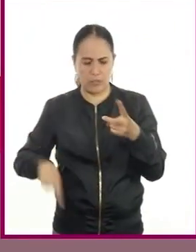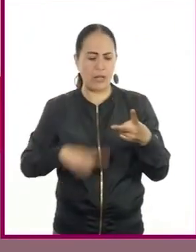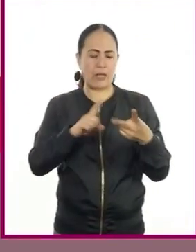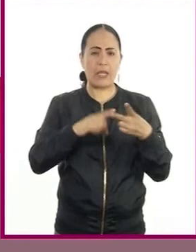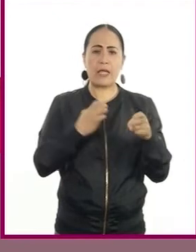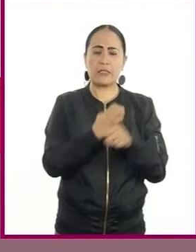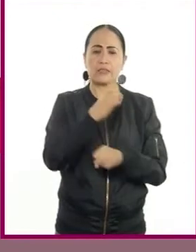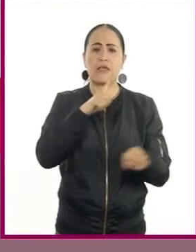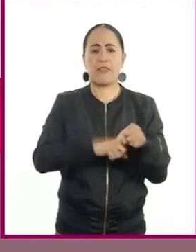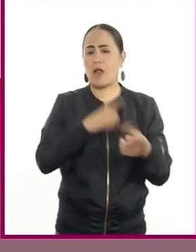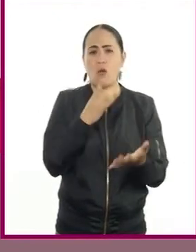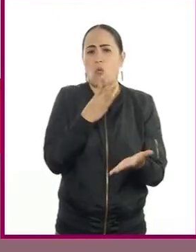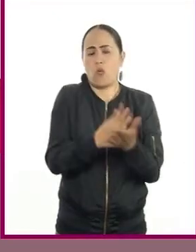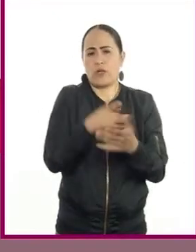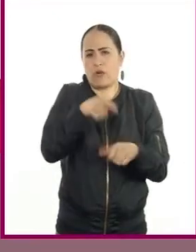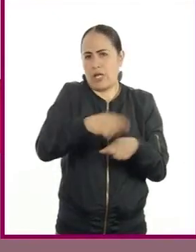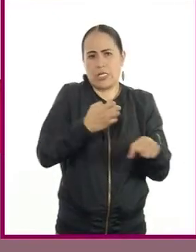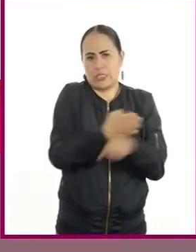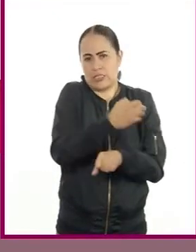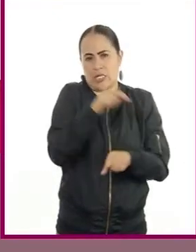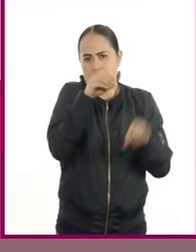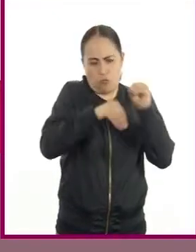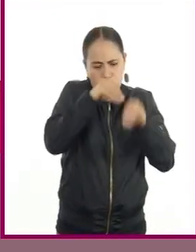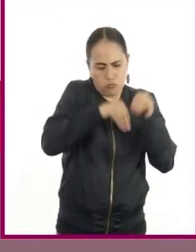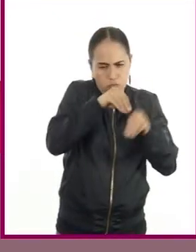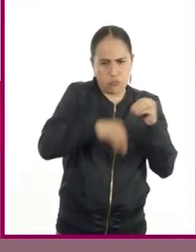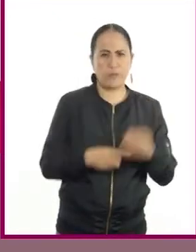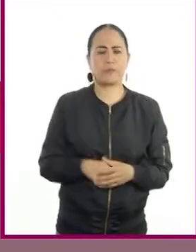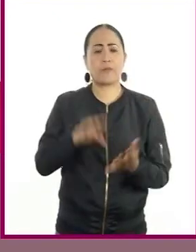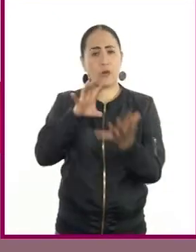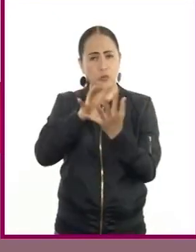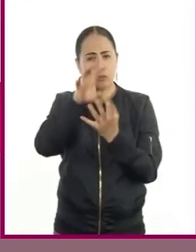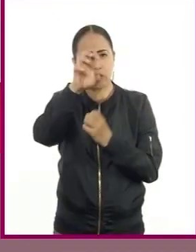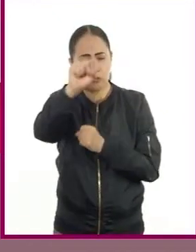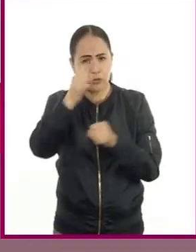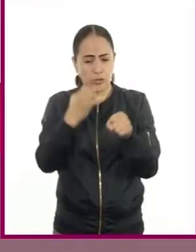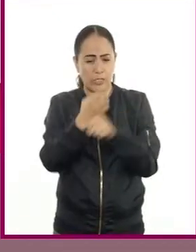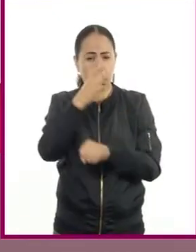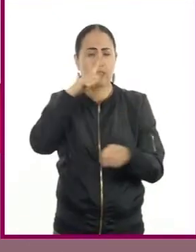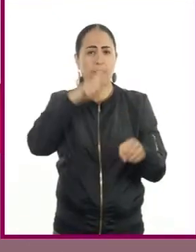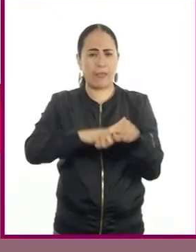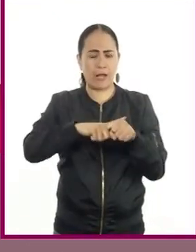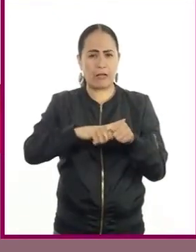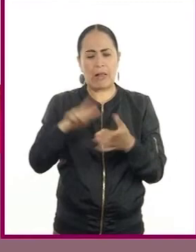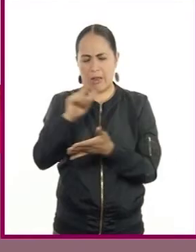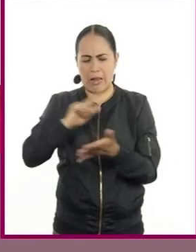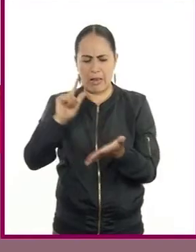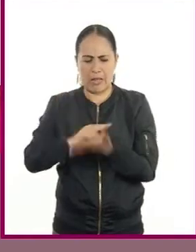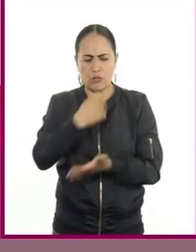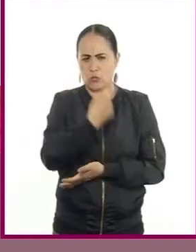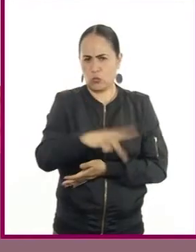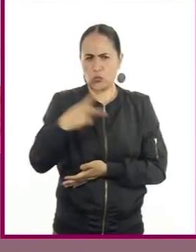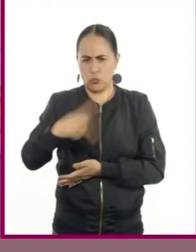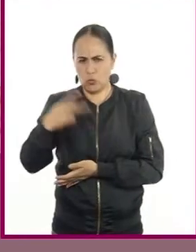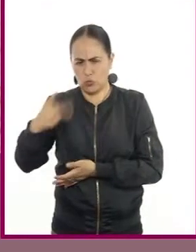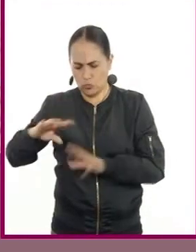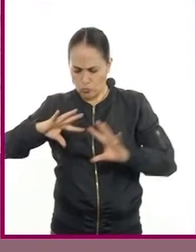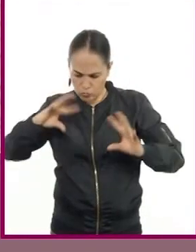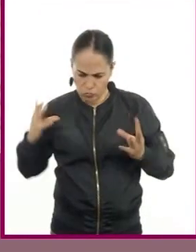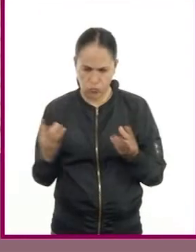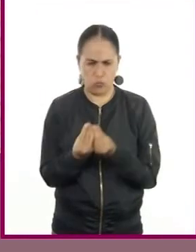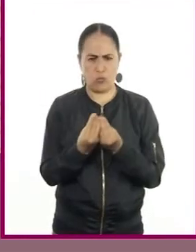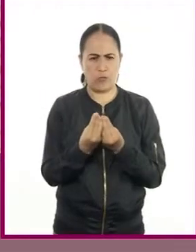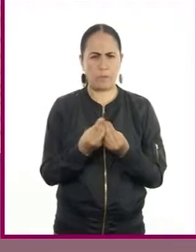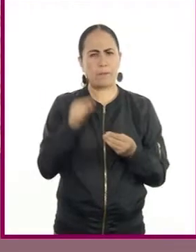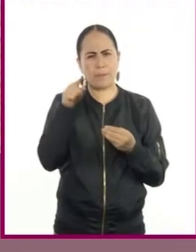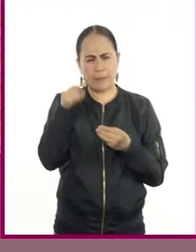solo el estado que las emitió. Por su parte, las constituciones estatales integran las leyes propias de cada estado y básicamente